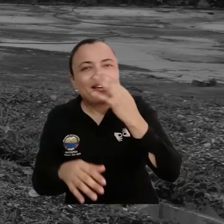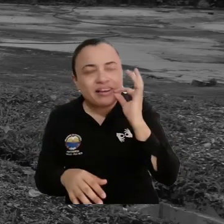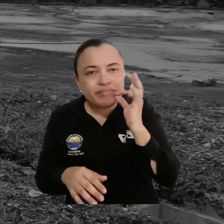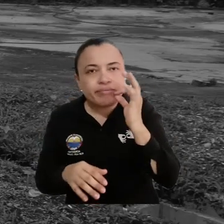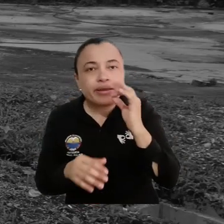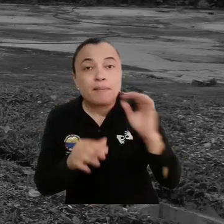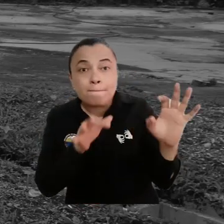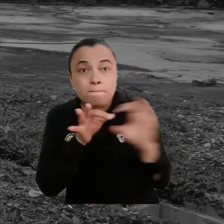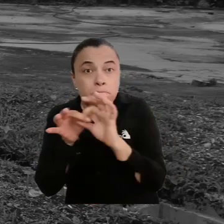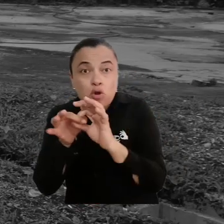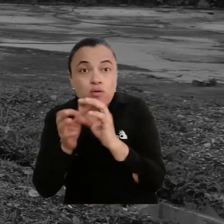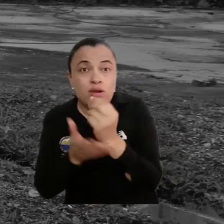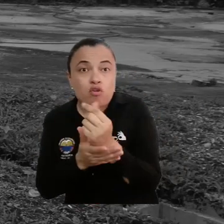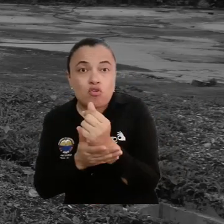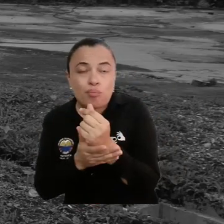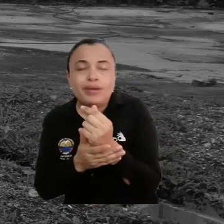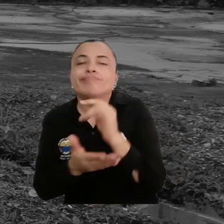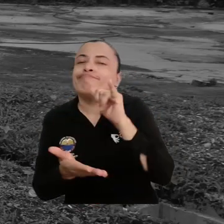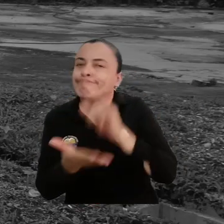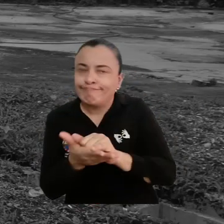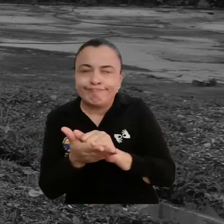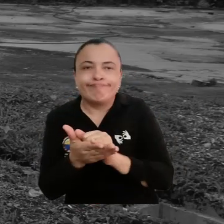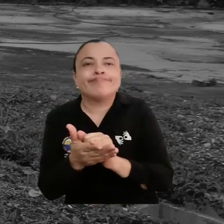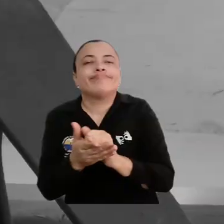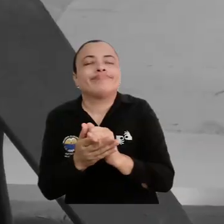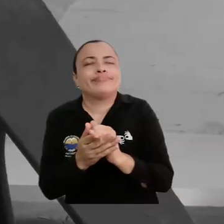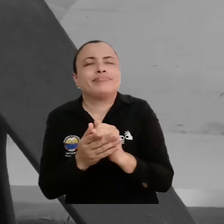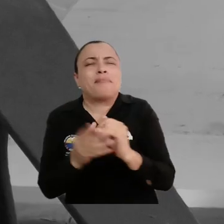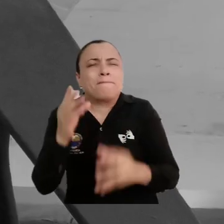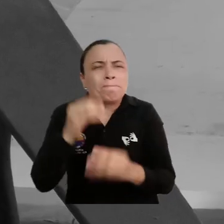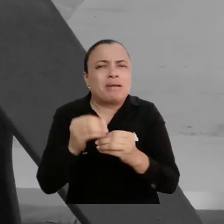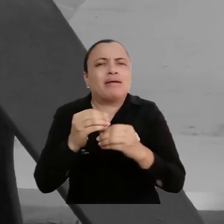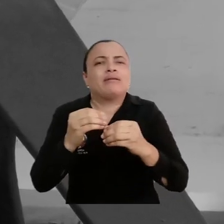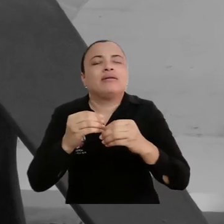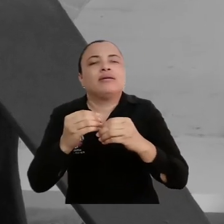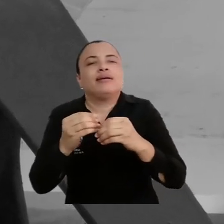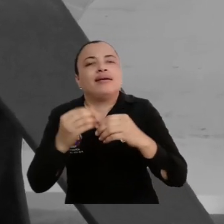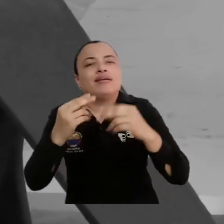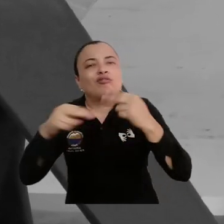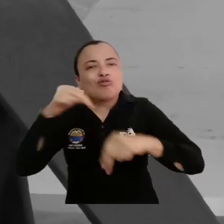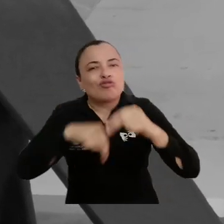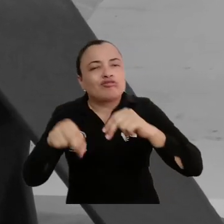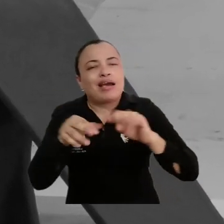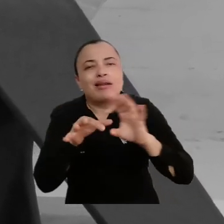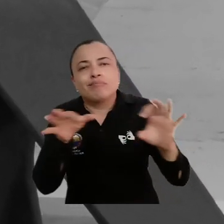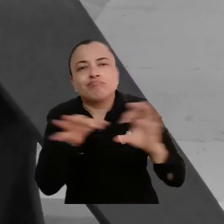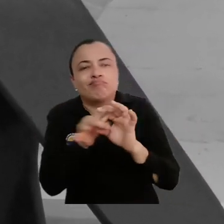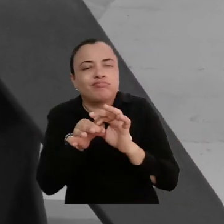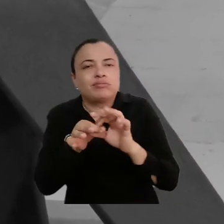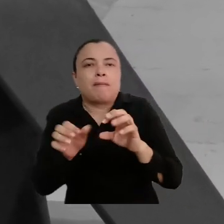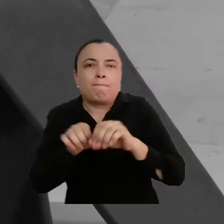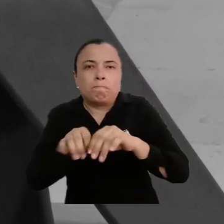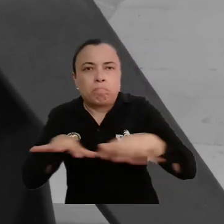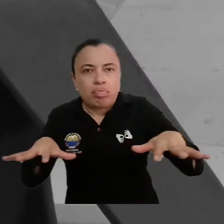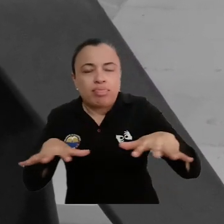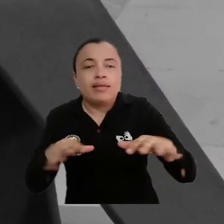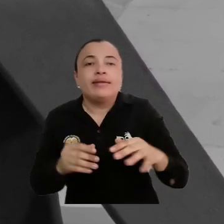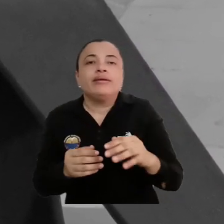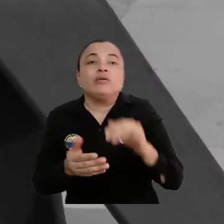También tuvo raíces sociales profundas. Las élites agrarias del Magdalena, herederas de estructuras coloniales y